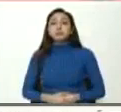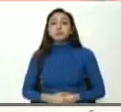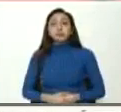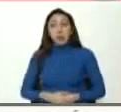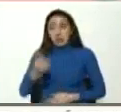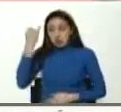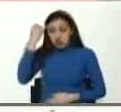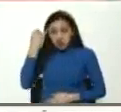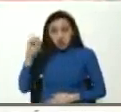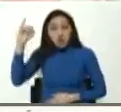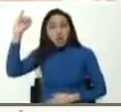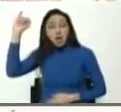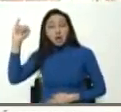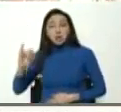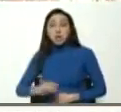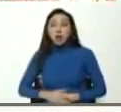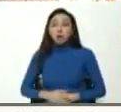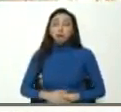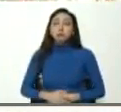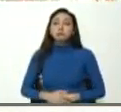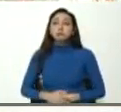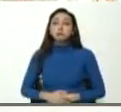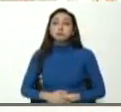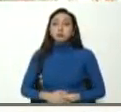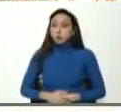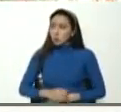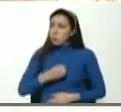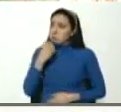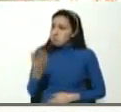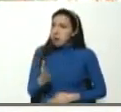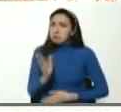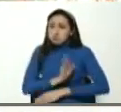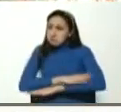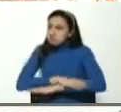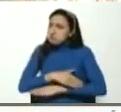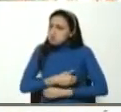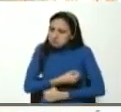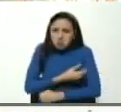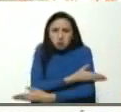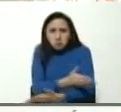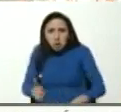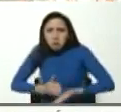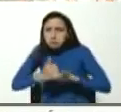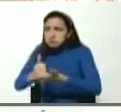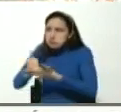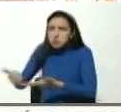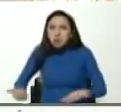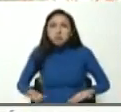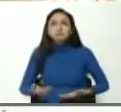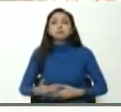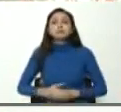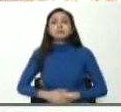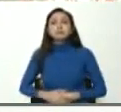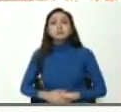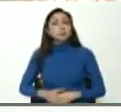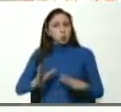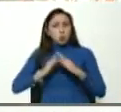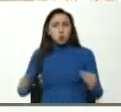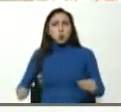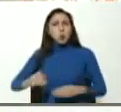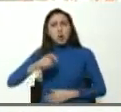inteligente de buen ánimo de buena disposición todos